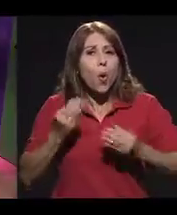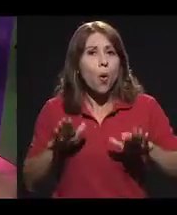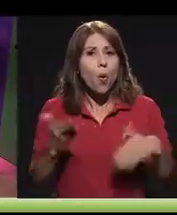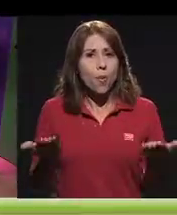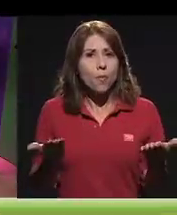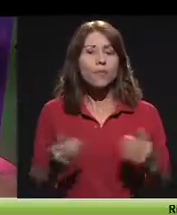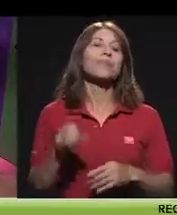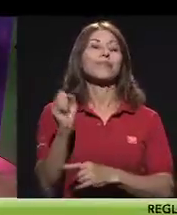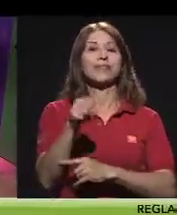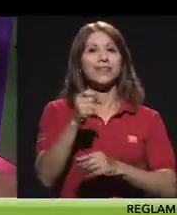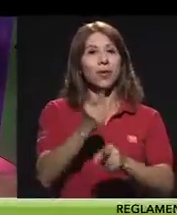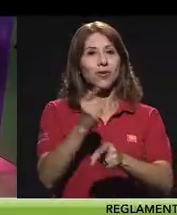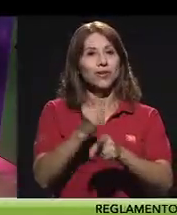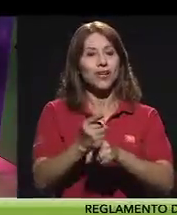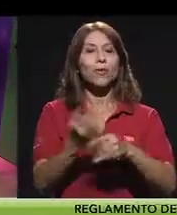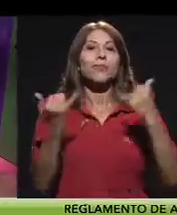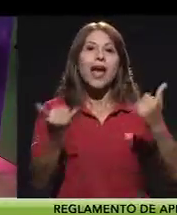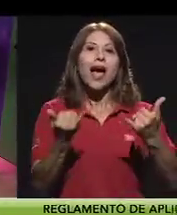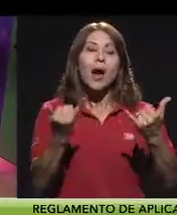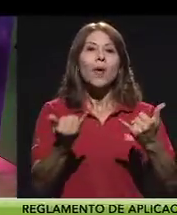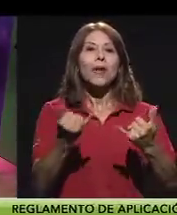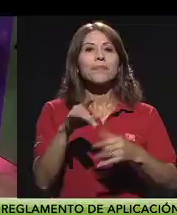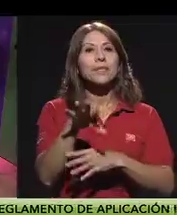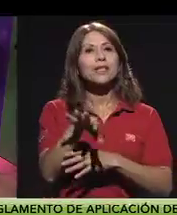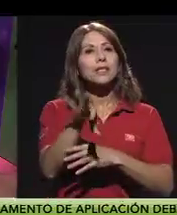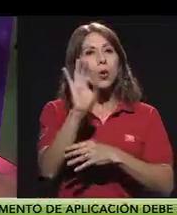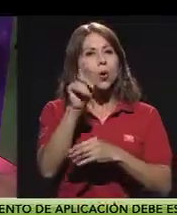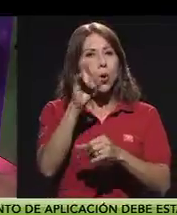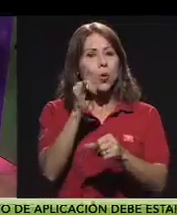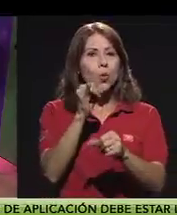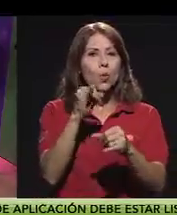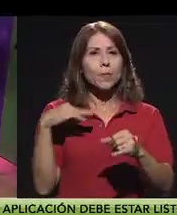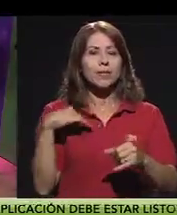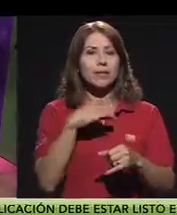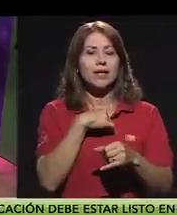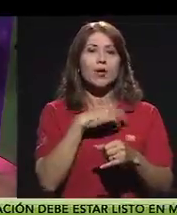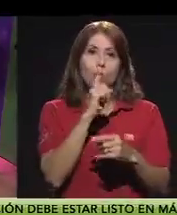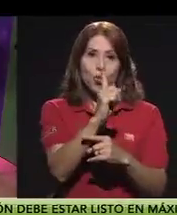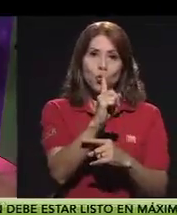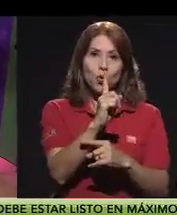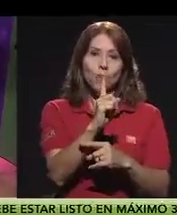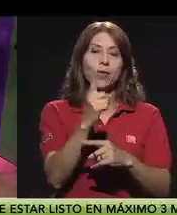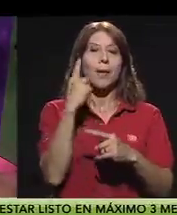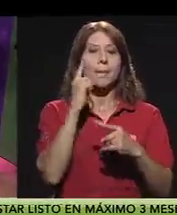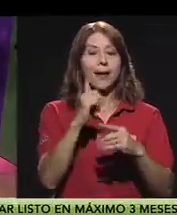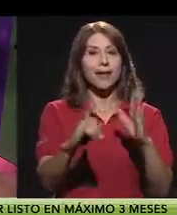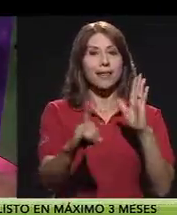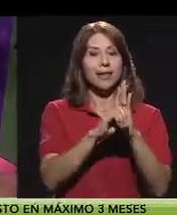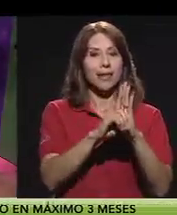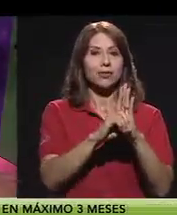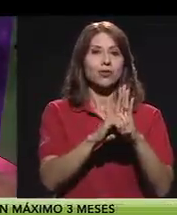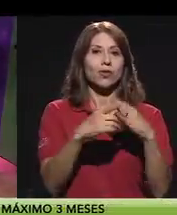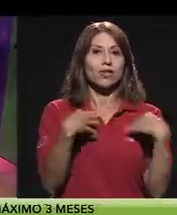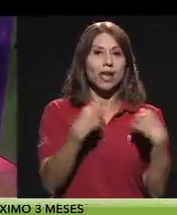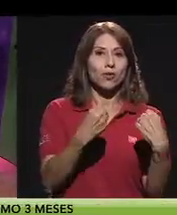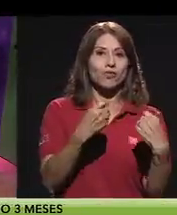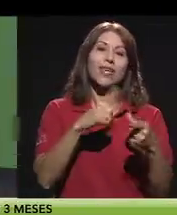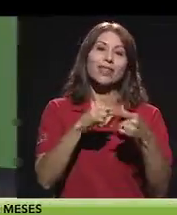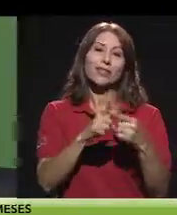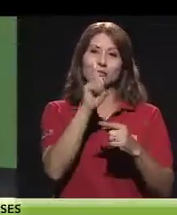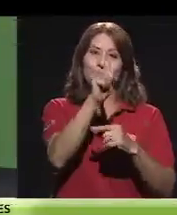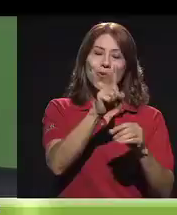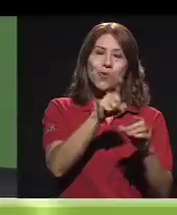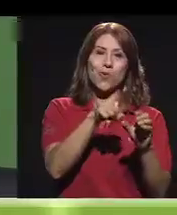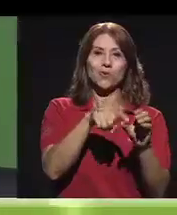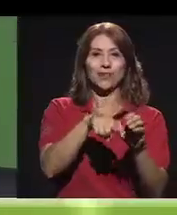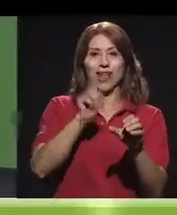criterios se escogió uno de lo que fuera en cuanto al derecho de salud, entonces uno de los dos salió, el Ministerio de Salud en ese momento no se encuentra,